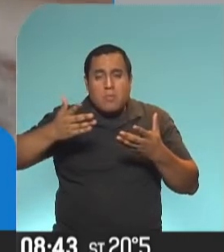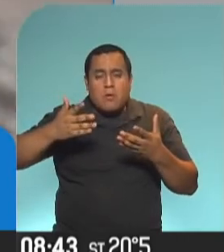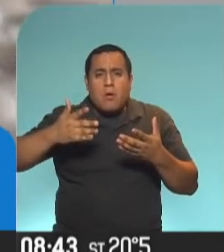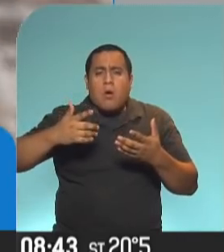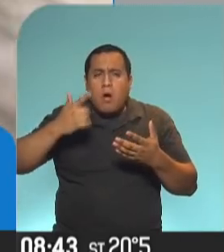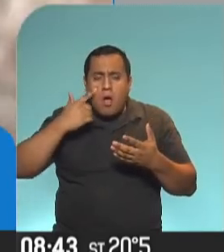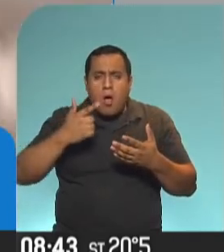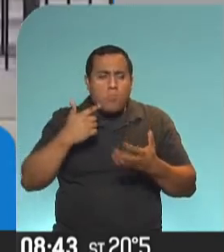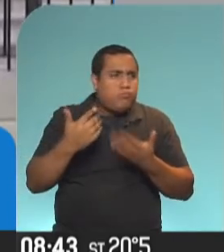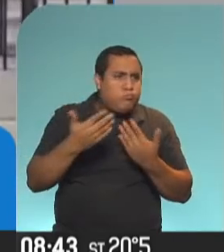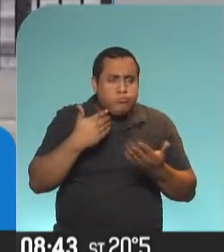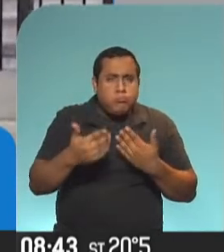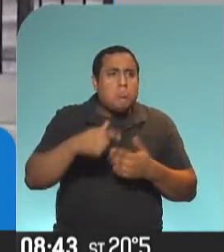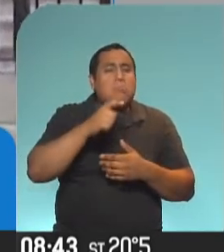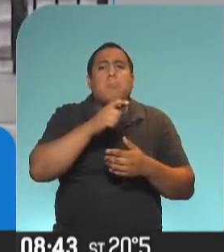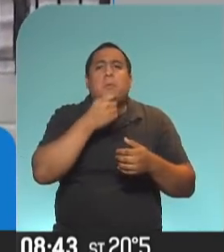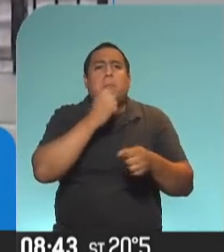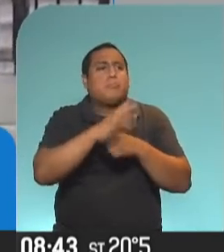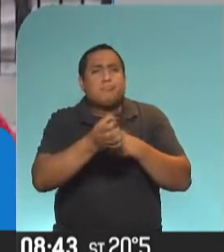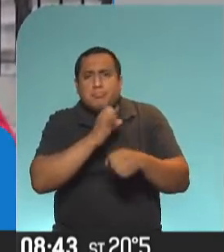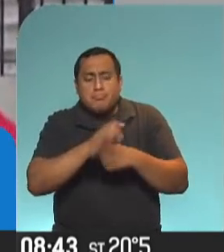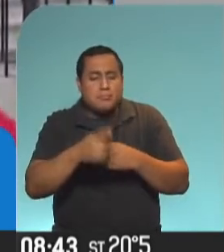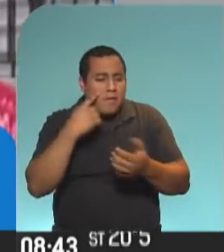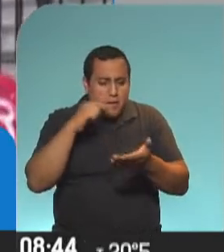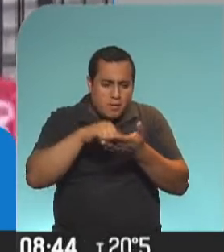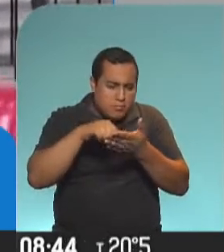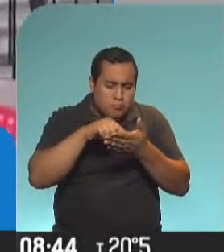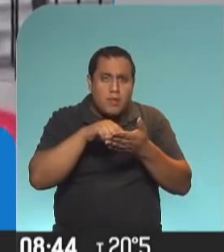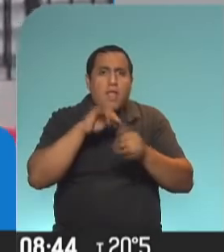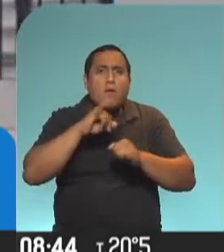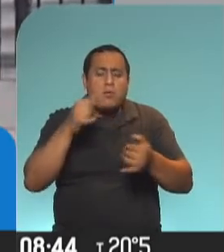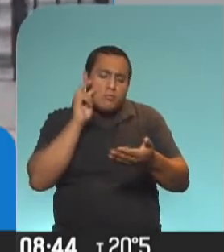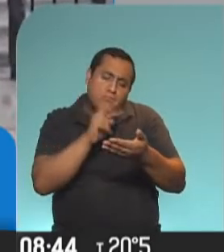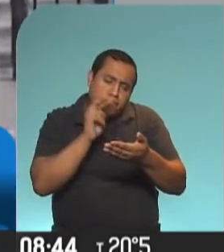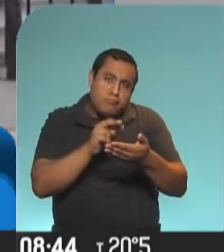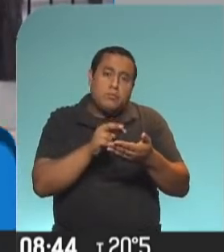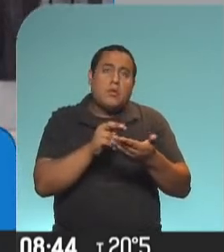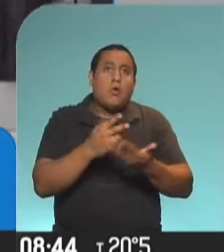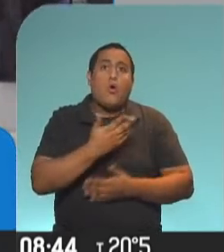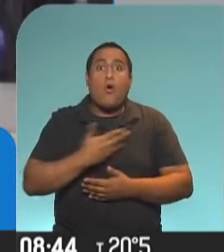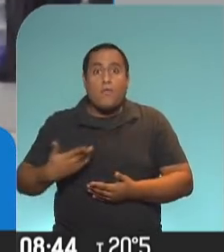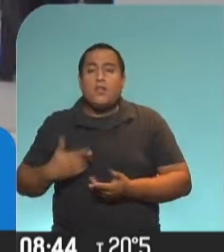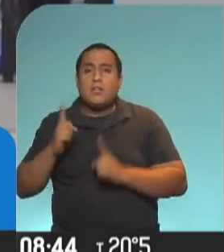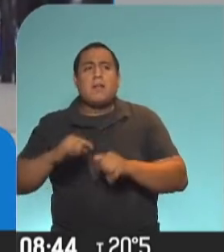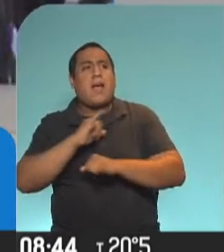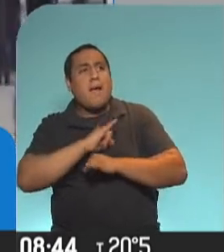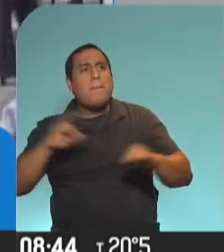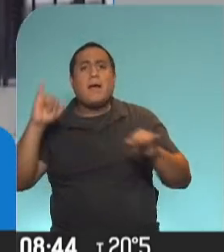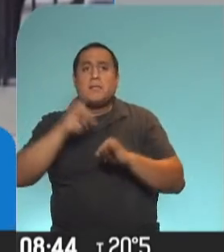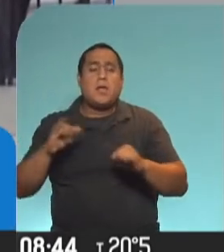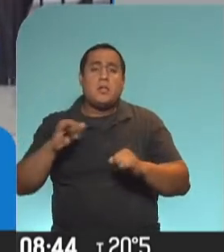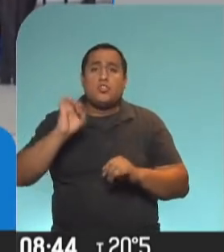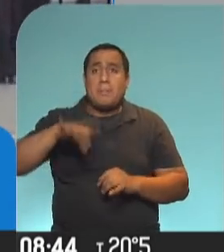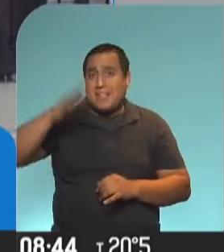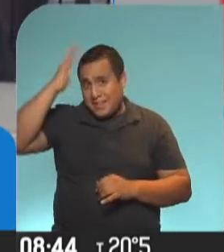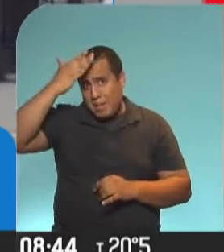informa, conversa con sus afectos, donde los líderes políticos, los estados, desarrollan campañas de difusión, no solamente Trump, o